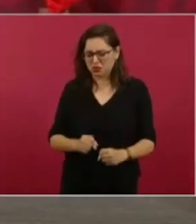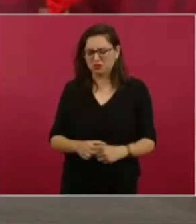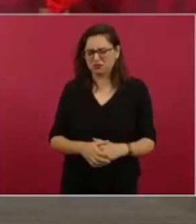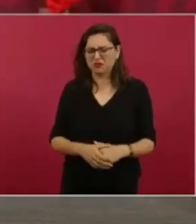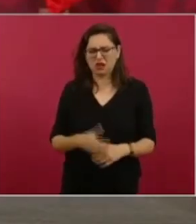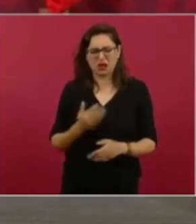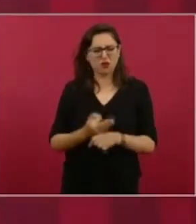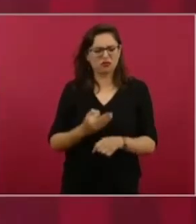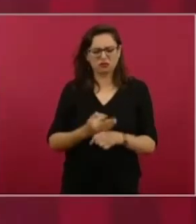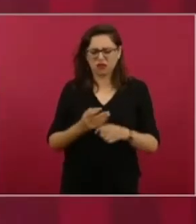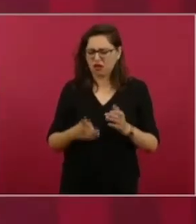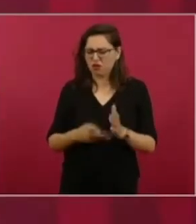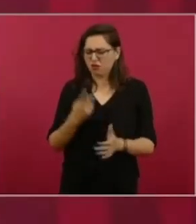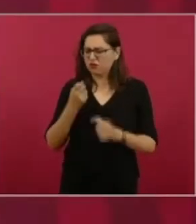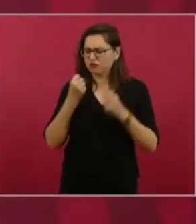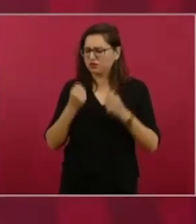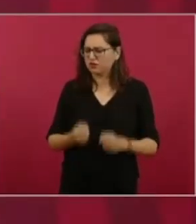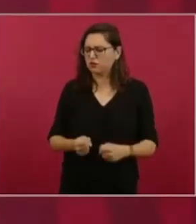No es